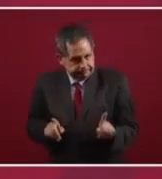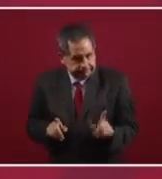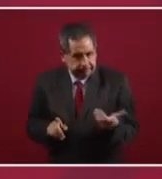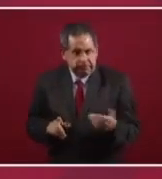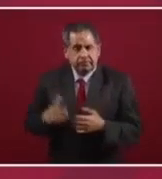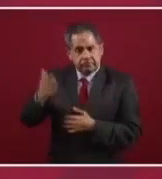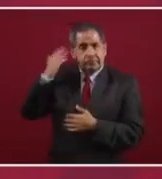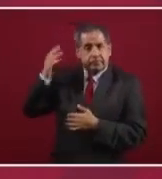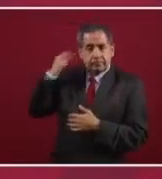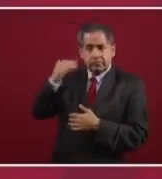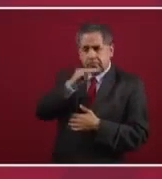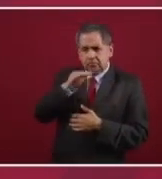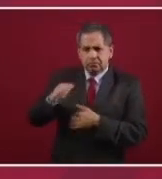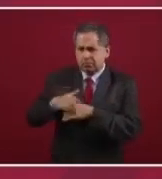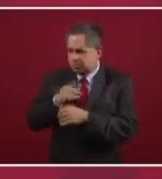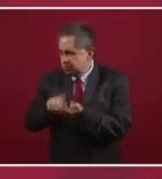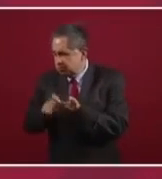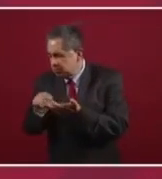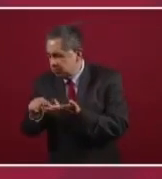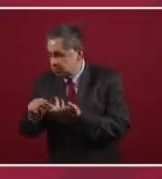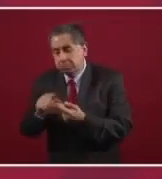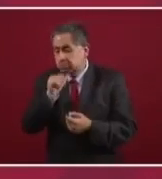del por qué actuar así.